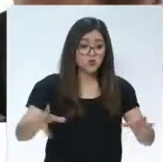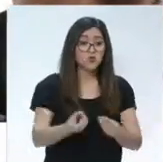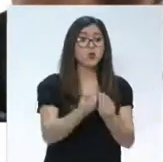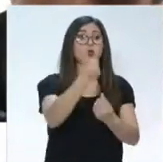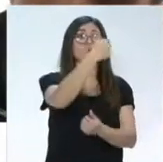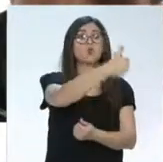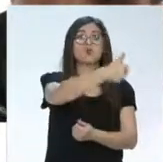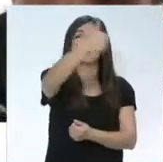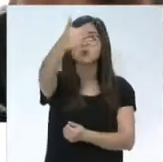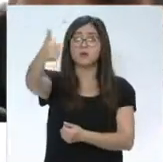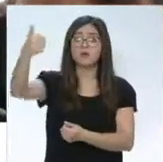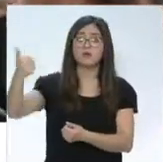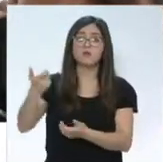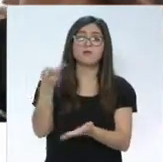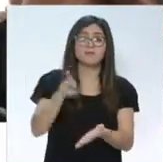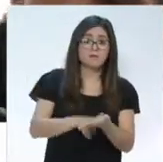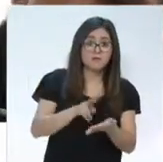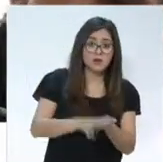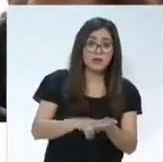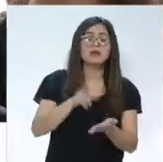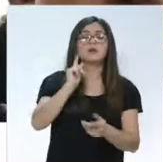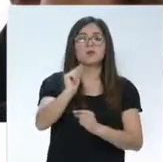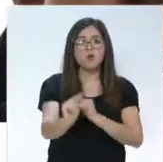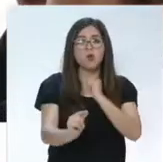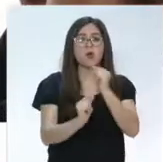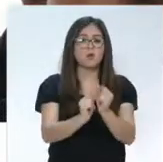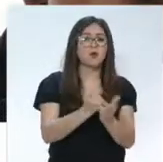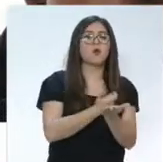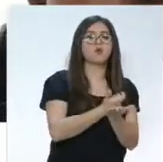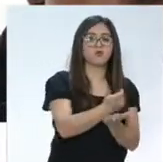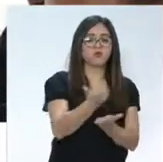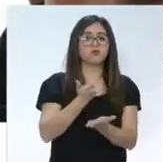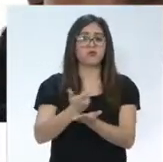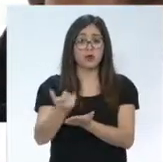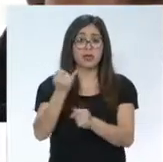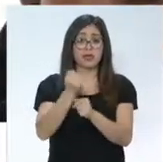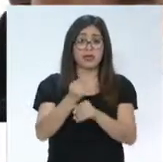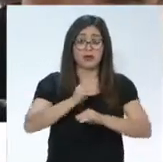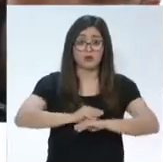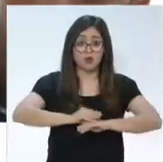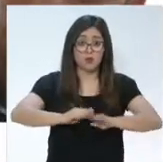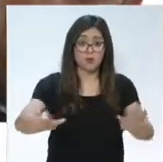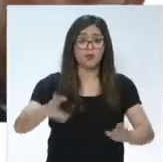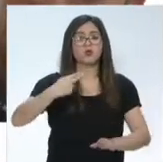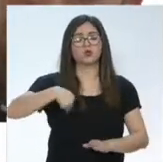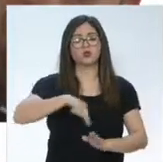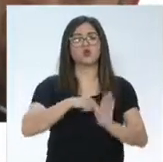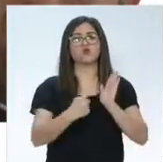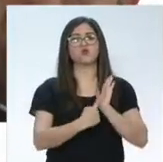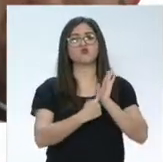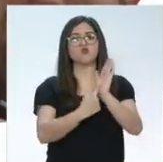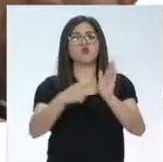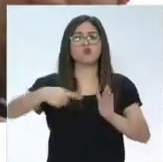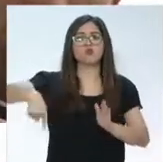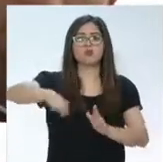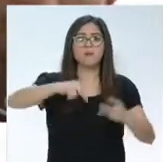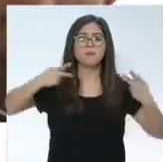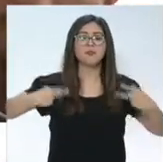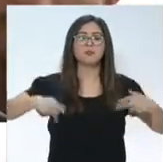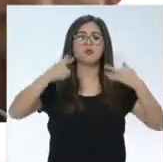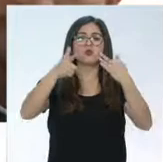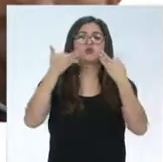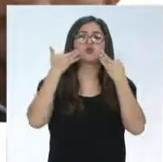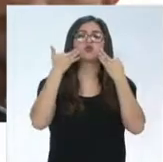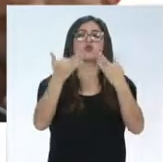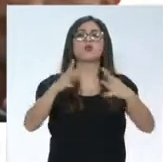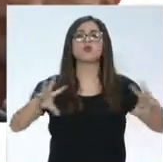costar cada cuadrante, lo vamos a empezar a asignar. Toda esta información obviamente la vamos a publicar y la gente va a saber de